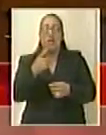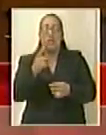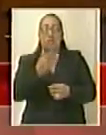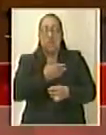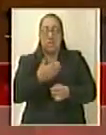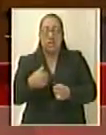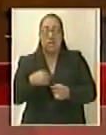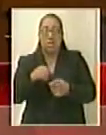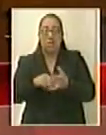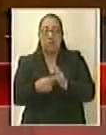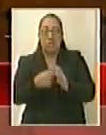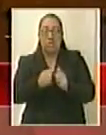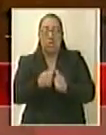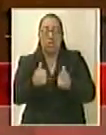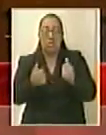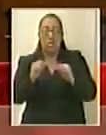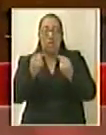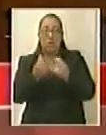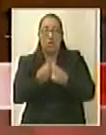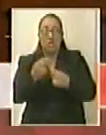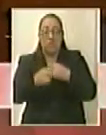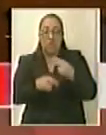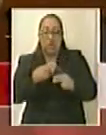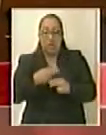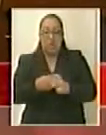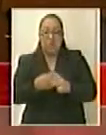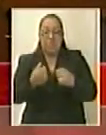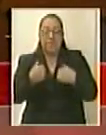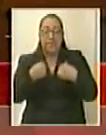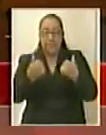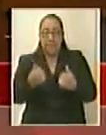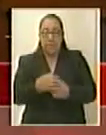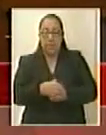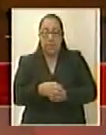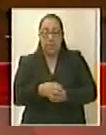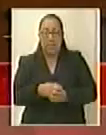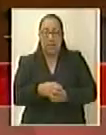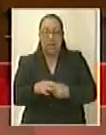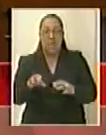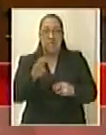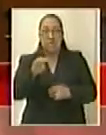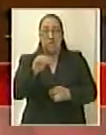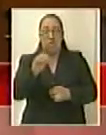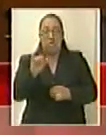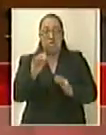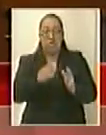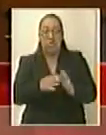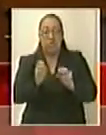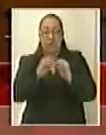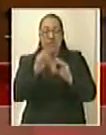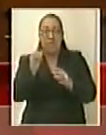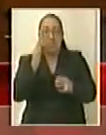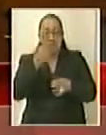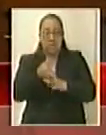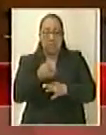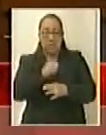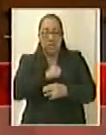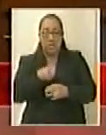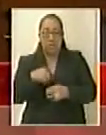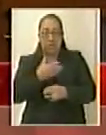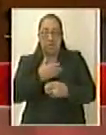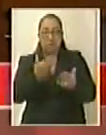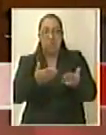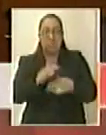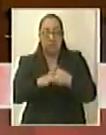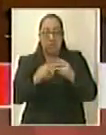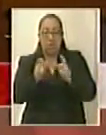presidente los puntos por los cuales la bancada ha tenido a bien hacer esta moción del orden del día y por su intermedio señor presidente